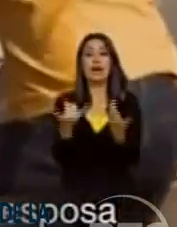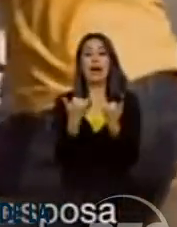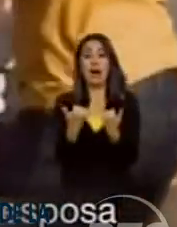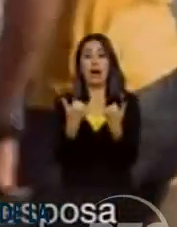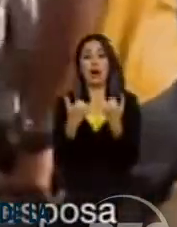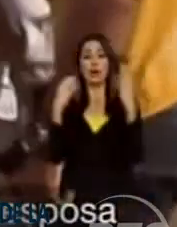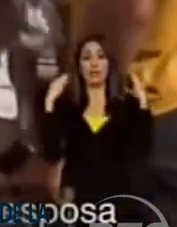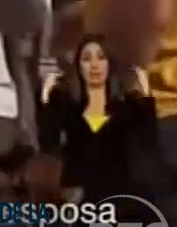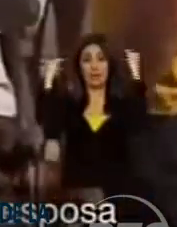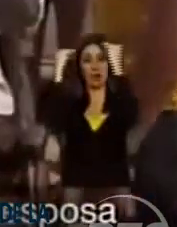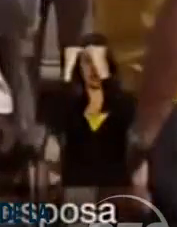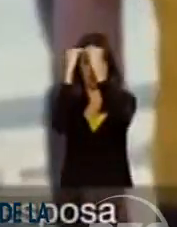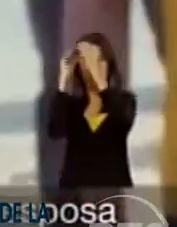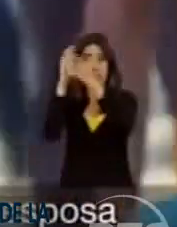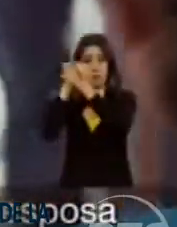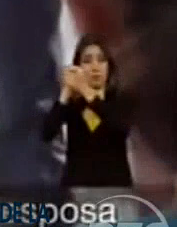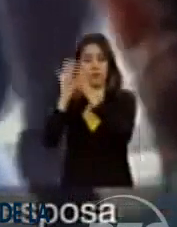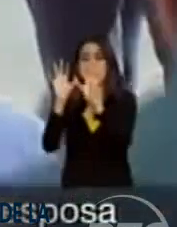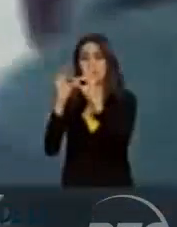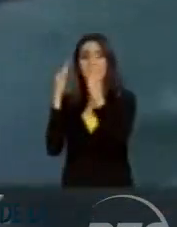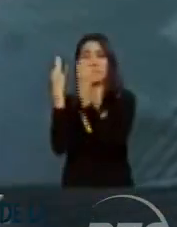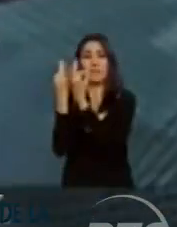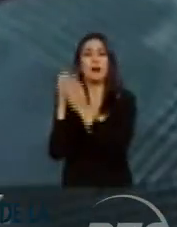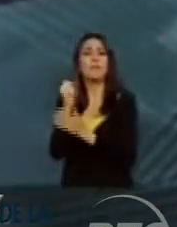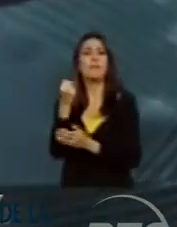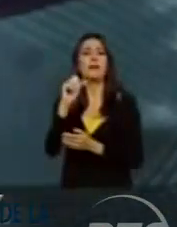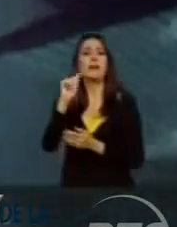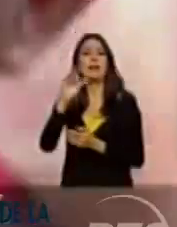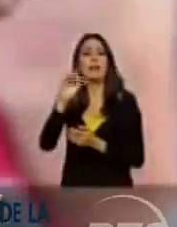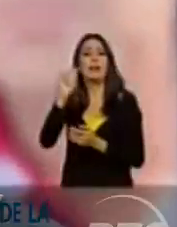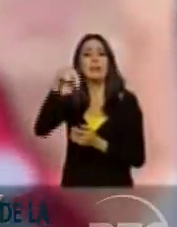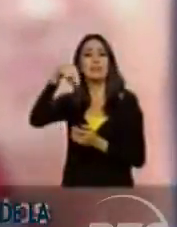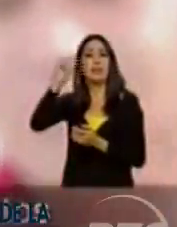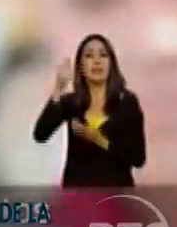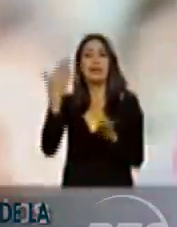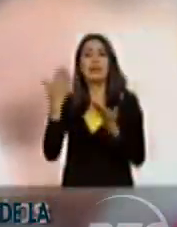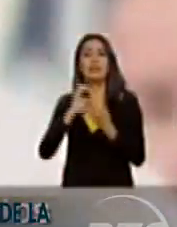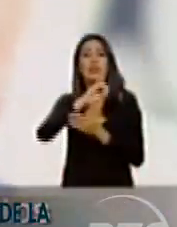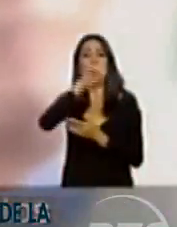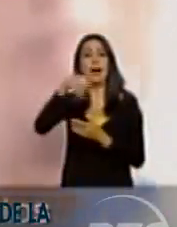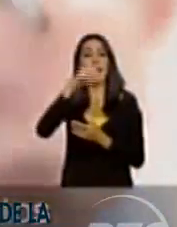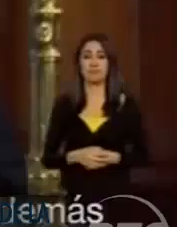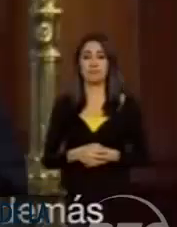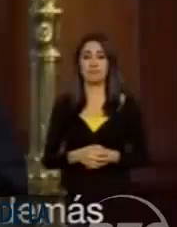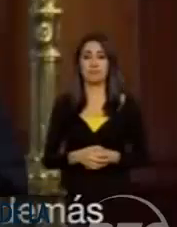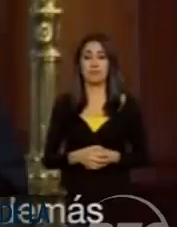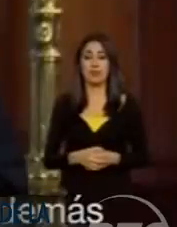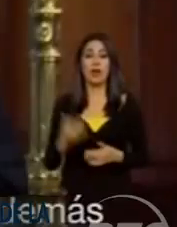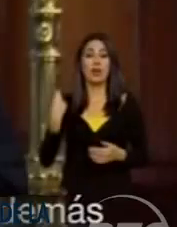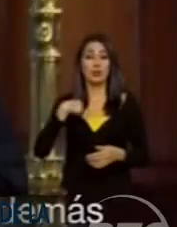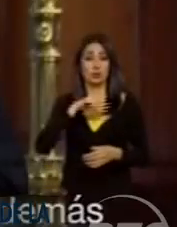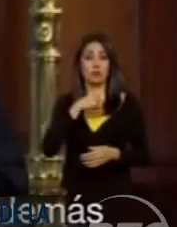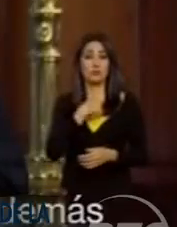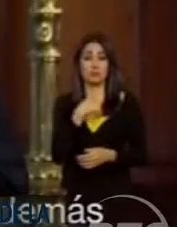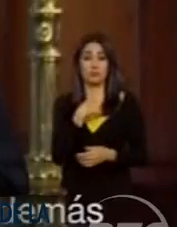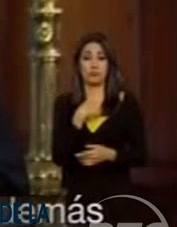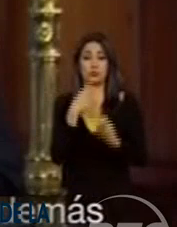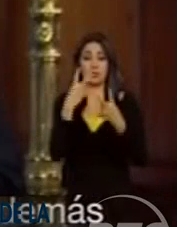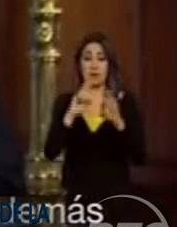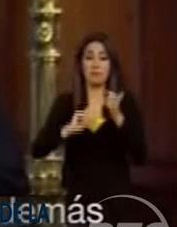el inicio del proceso de la eliminación de la Secretaría Nacional de Inteligencia. Como parte de este esfuerzo, pero